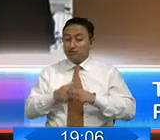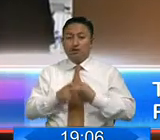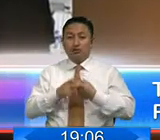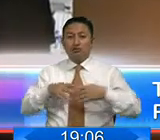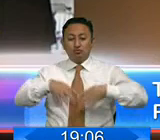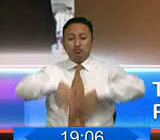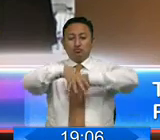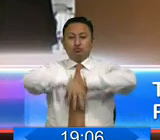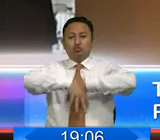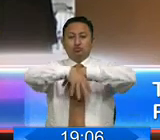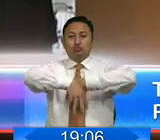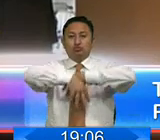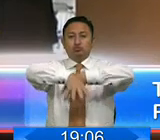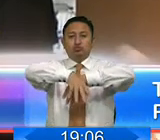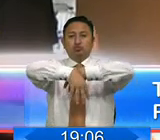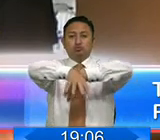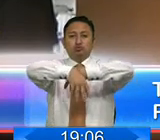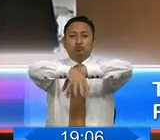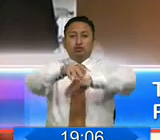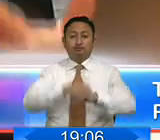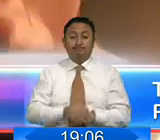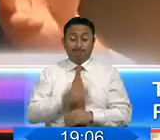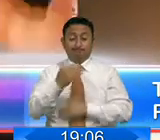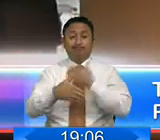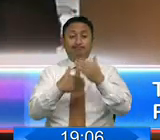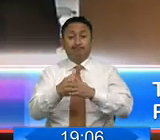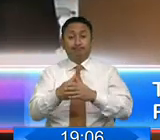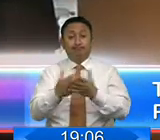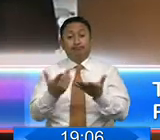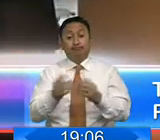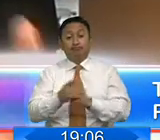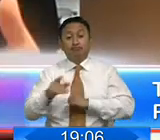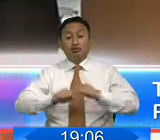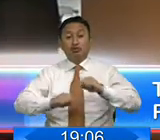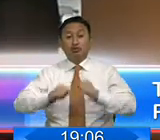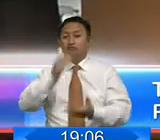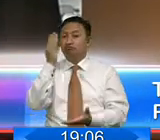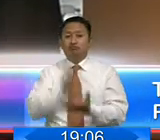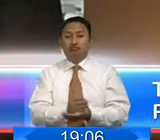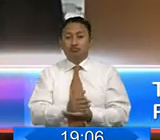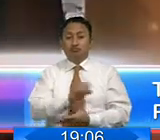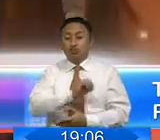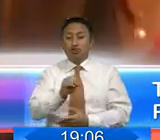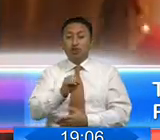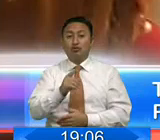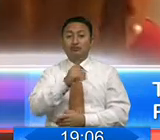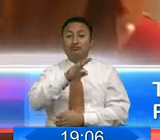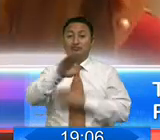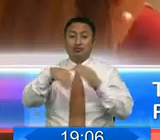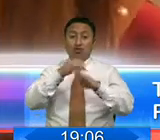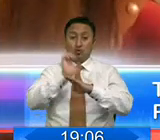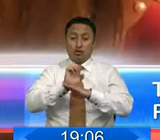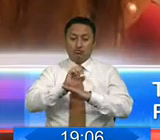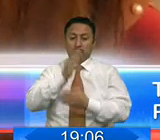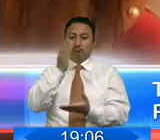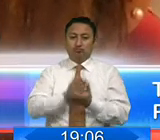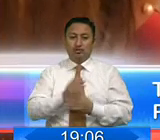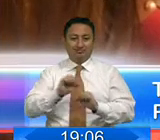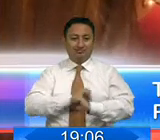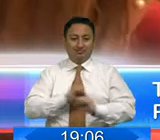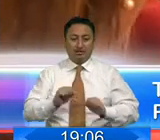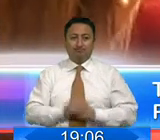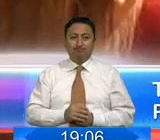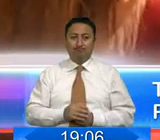una movilización. Y eso puede llegar a la suspensión de actividades o a un gran paro nacional. Los dirigentes piden